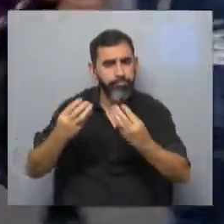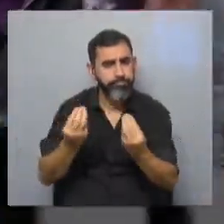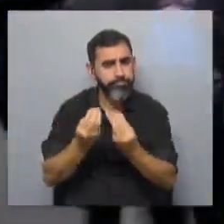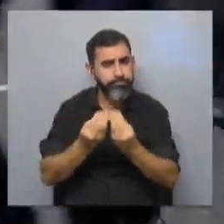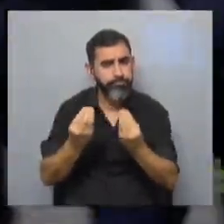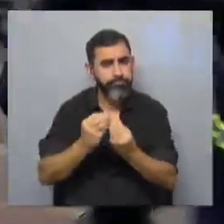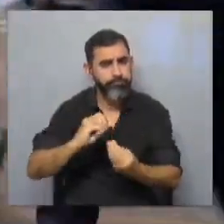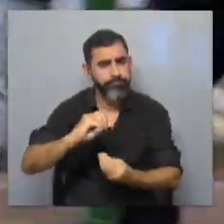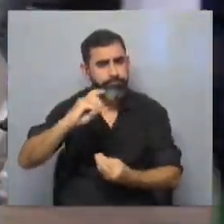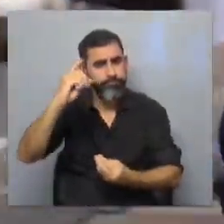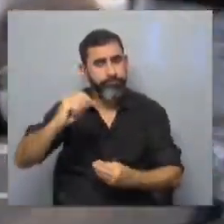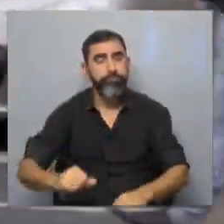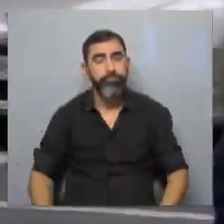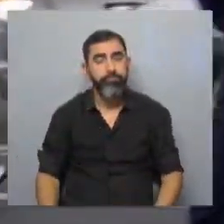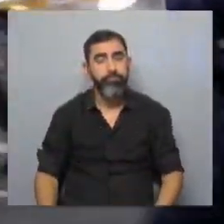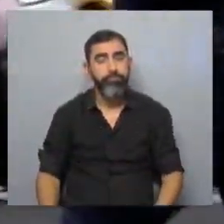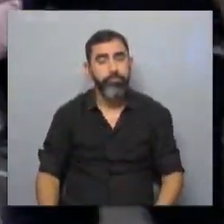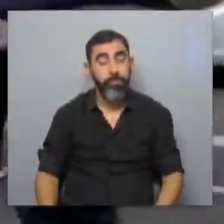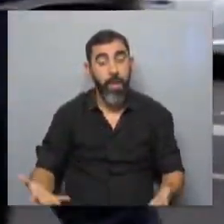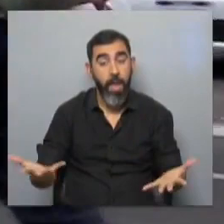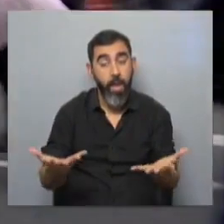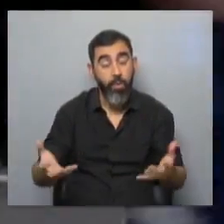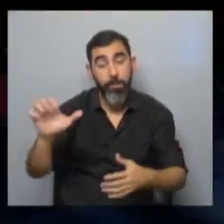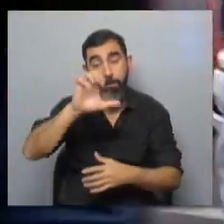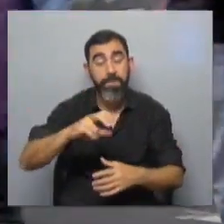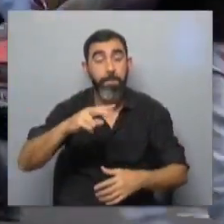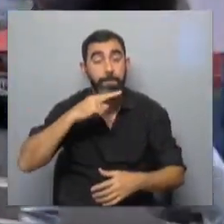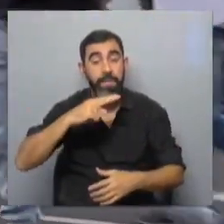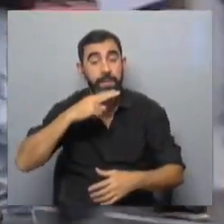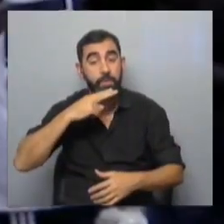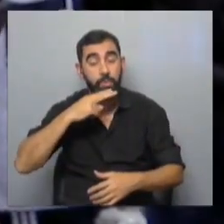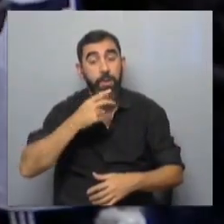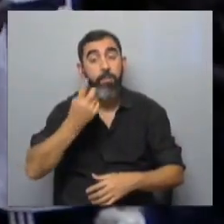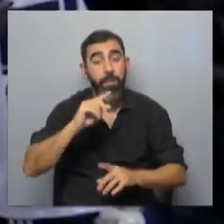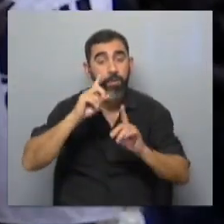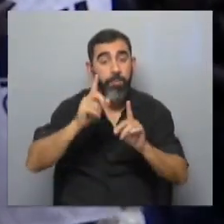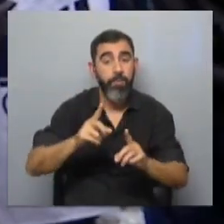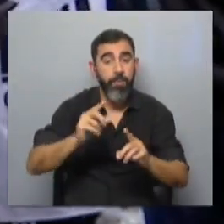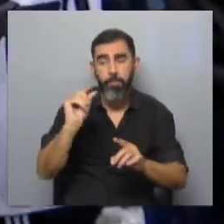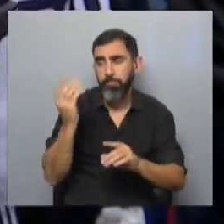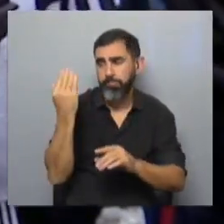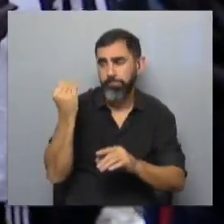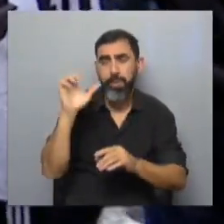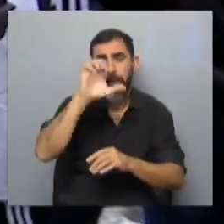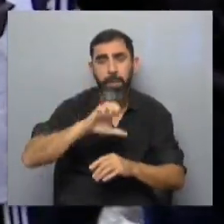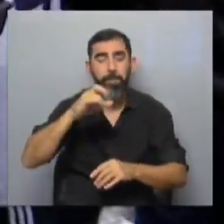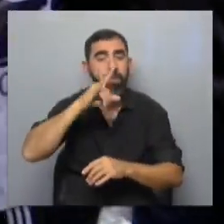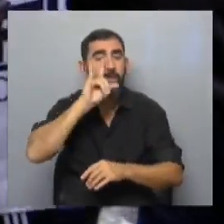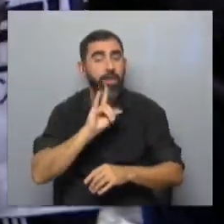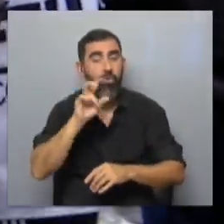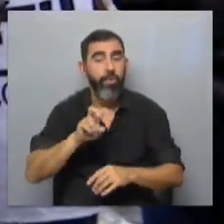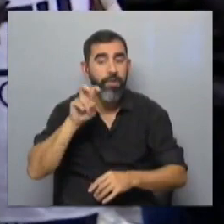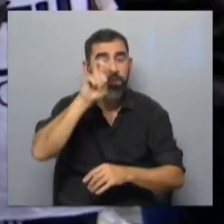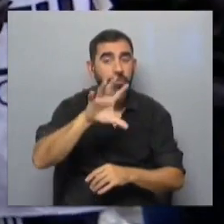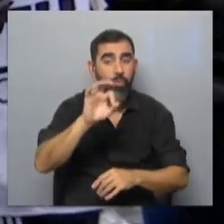viene creciendo. Hoy lo vivimos en esta empresa metalúrgica a nivel de Sintel, pero también lo vivimos hace muy poquito tiempo con la empresa Lactalis en Salto y